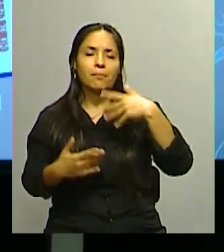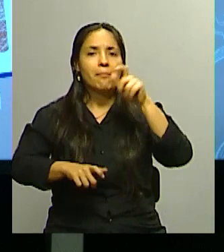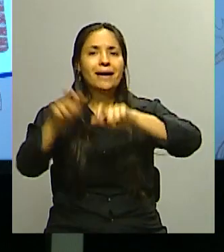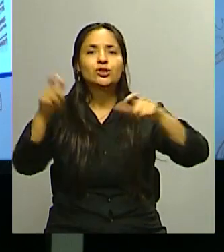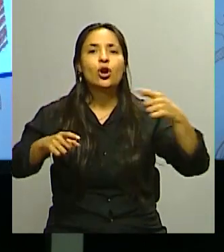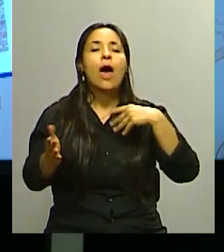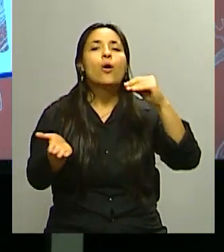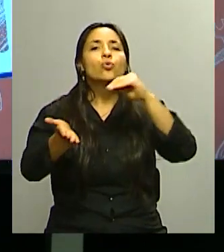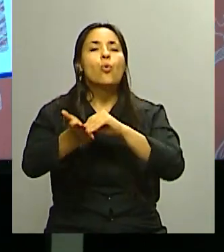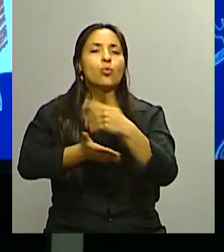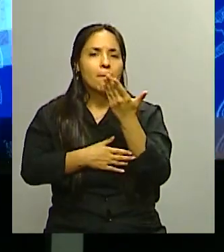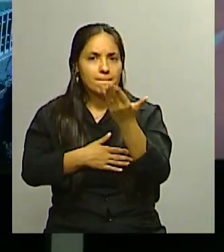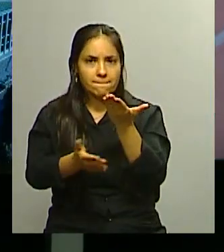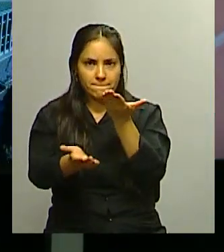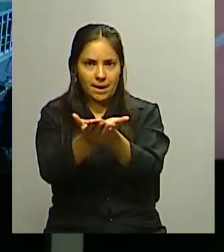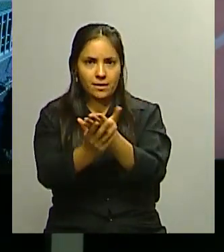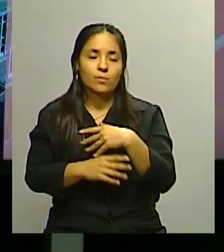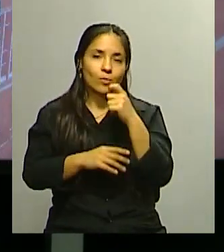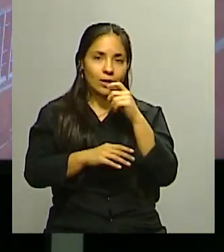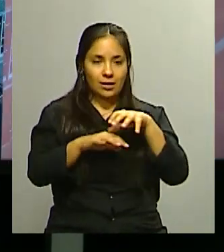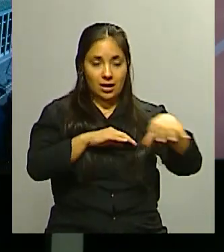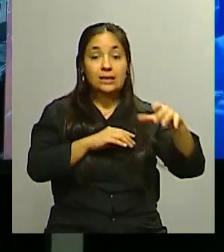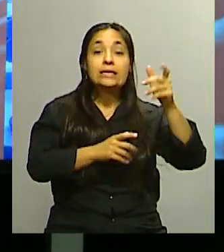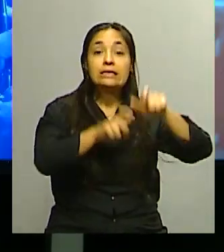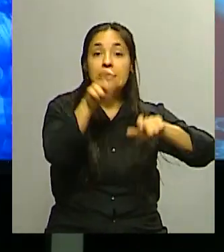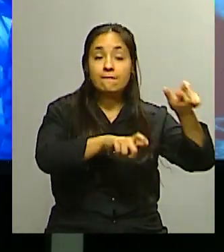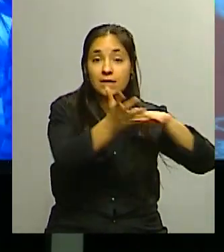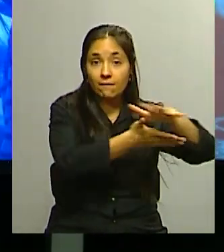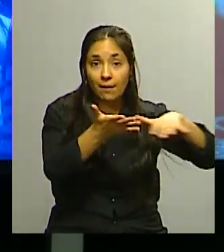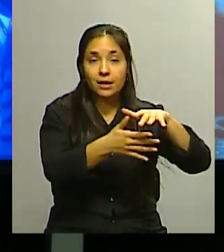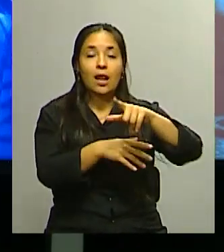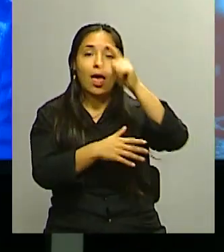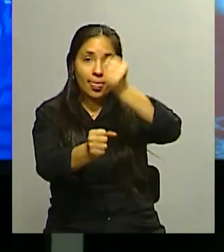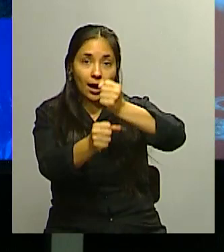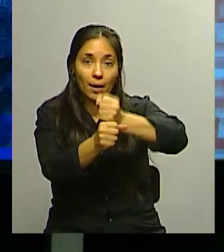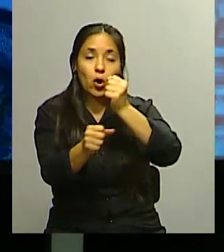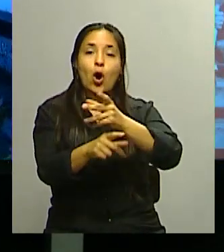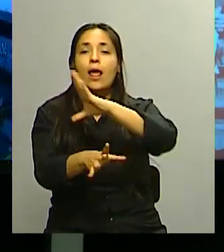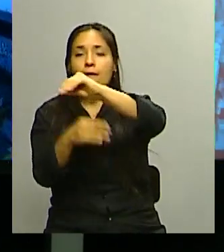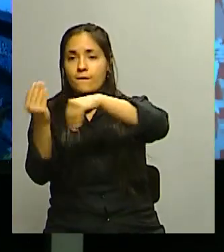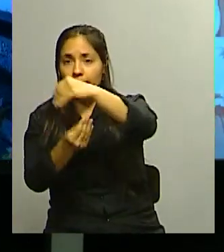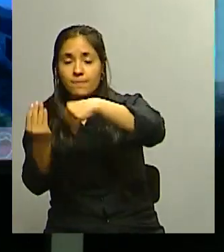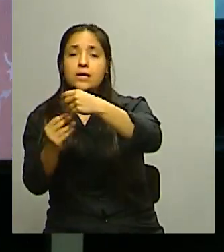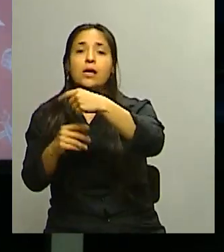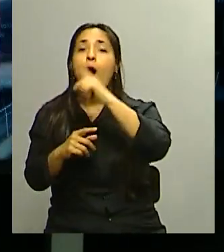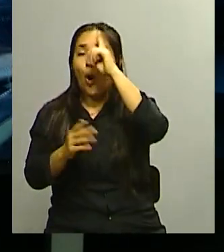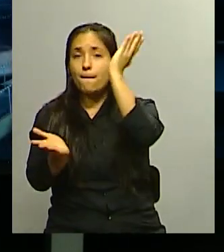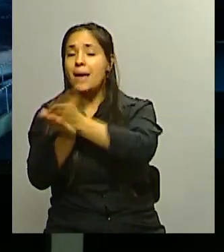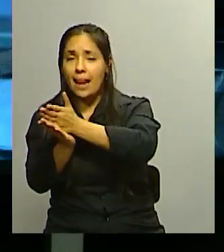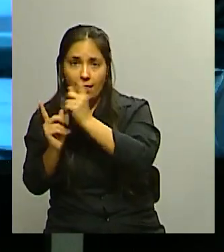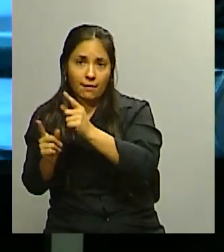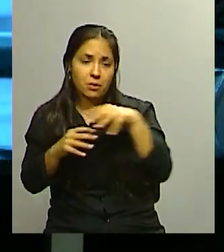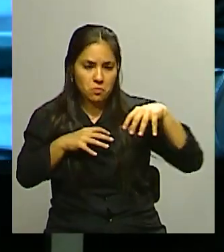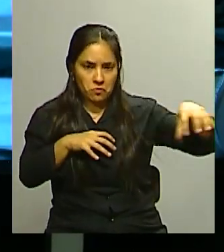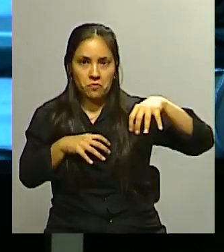para problemas del área civil, laboral, sí, de familia, para el de derecho penal, por ejemplo,